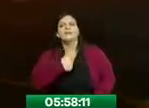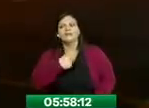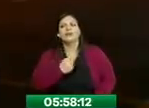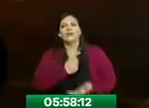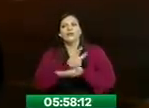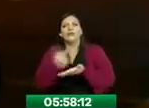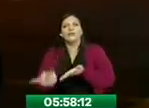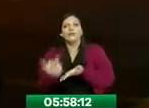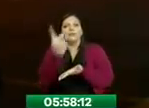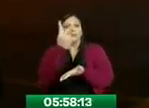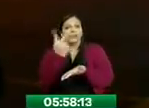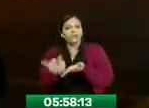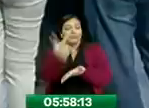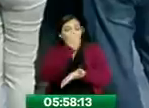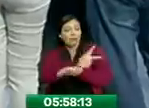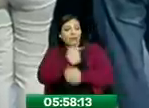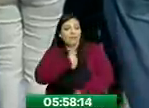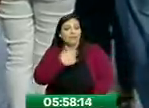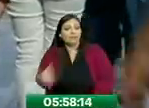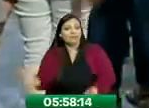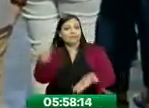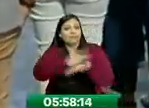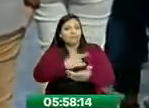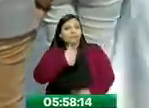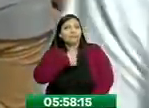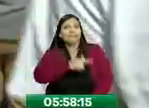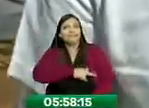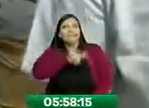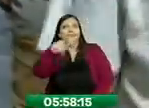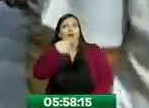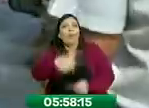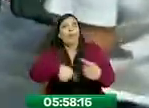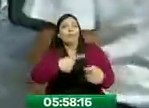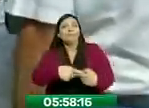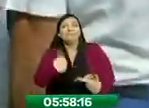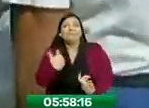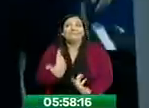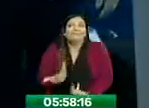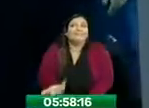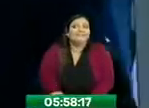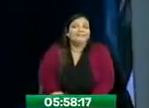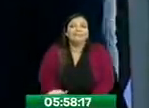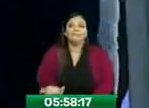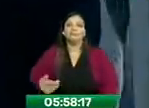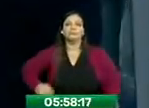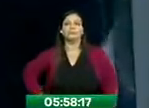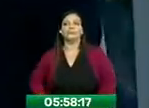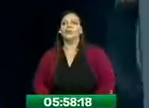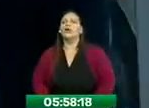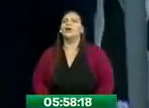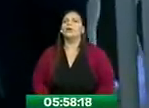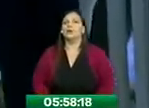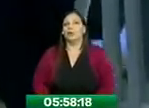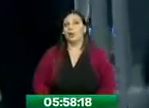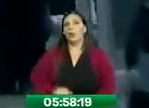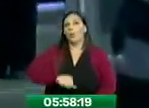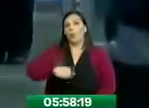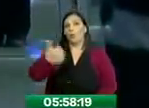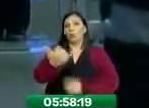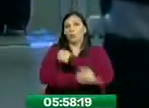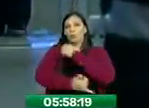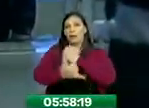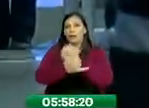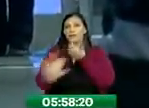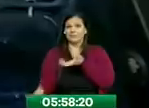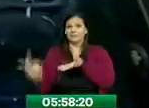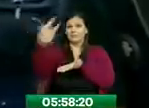podamos retornar porque todavía no sabemos. Estrictas medidas de control para los que llegaban desde otros puntos del mundo. Lo